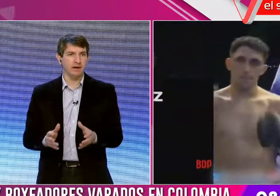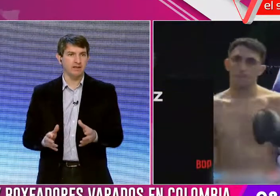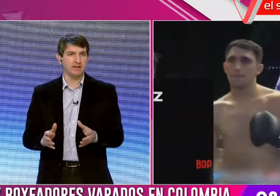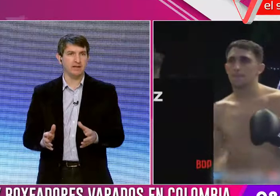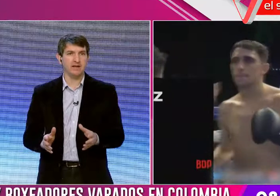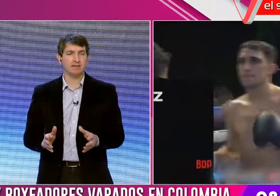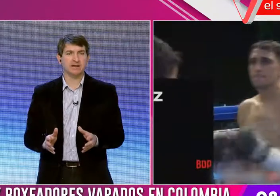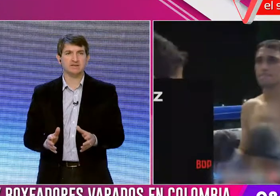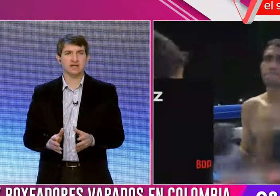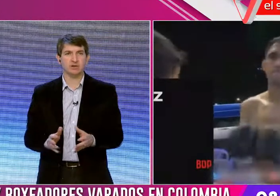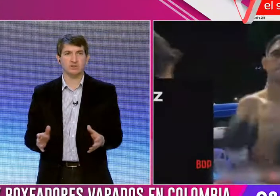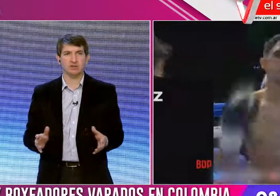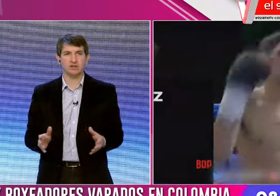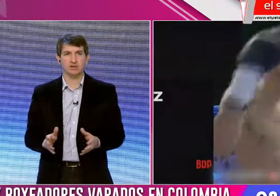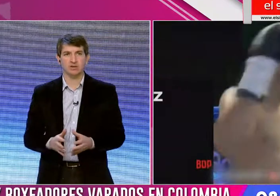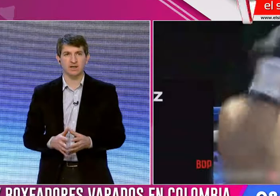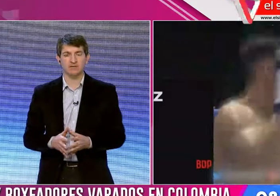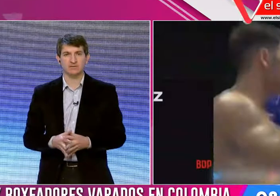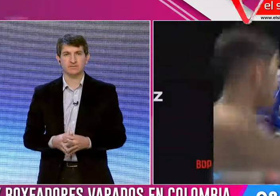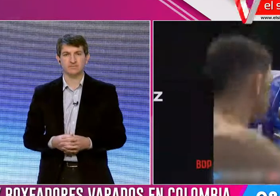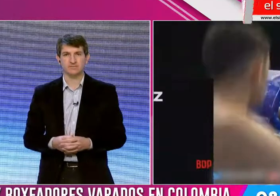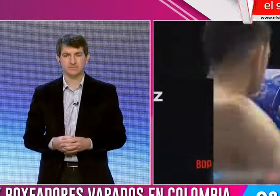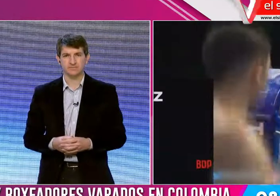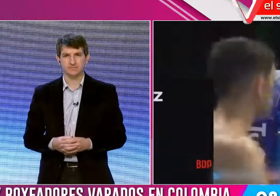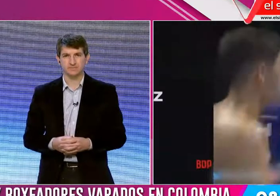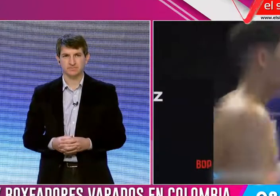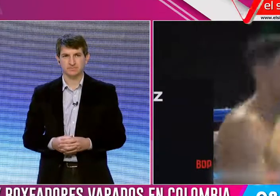al combate. De ahí en más ya corre por cuenta de ustedes.